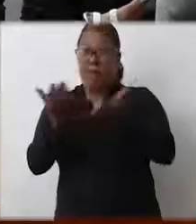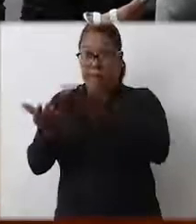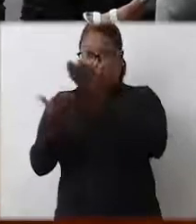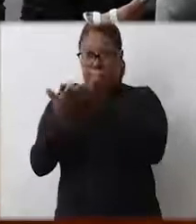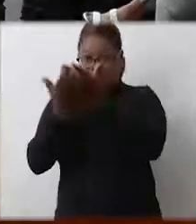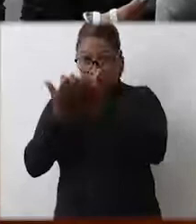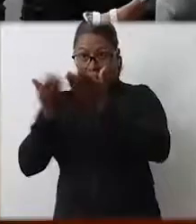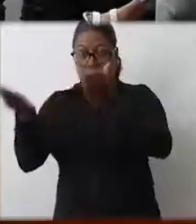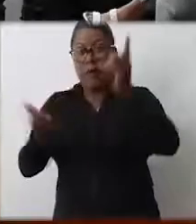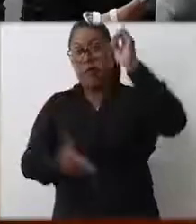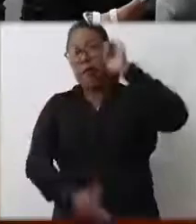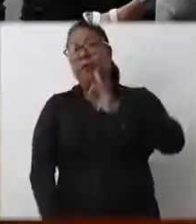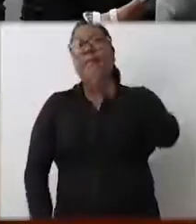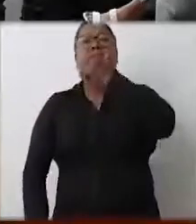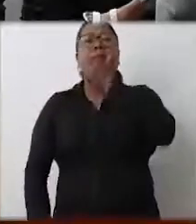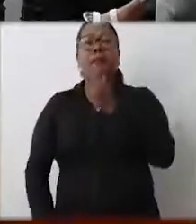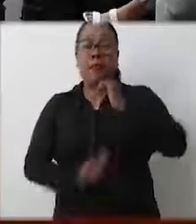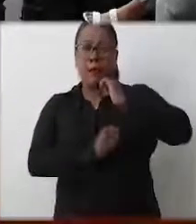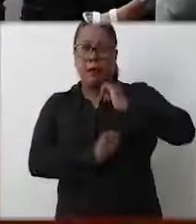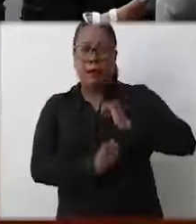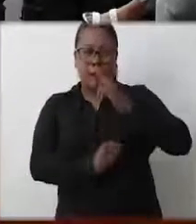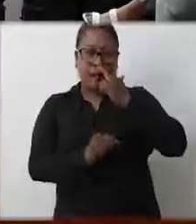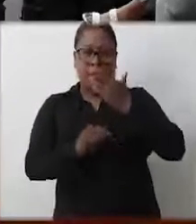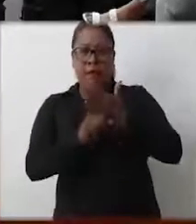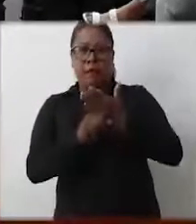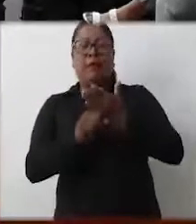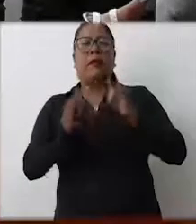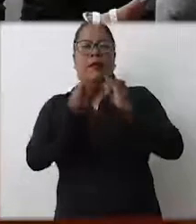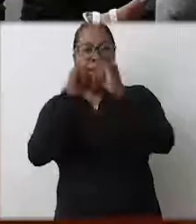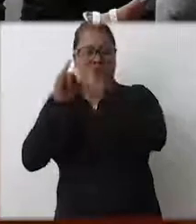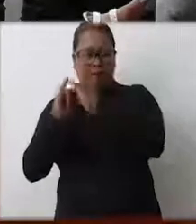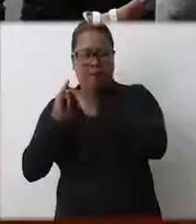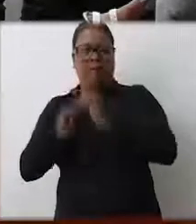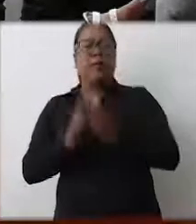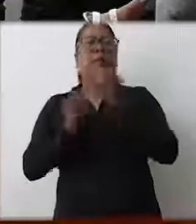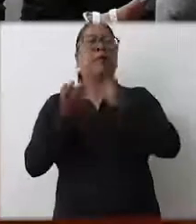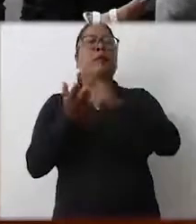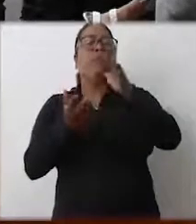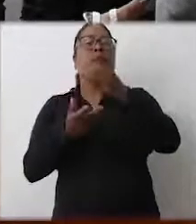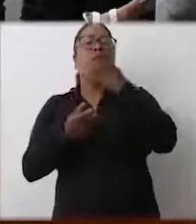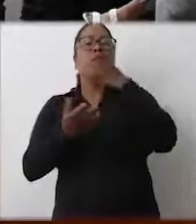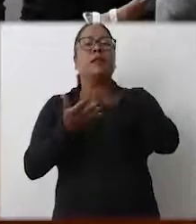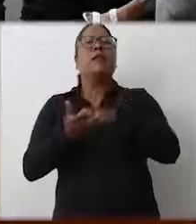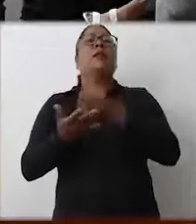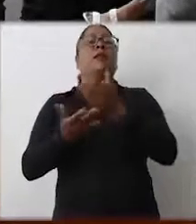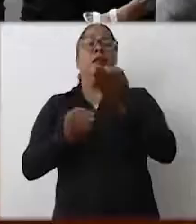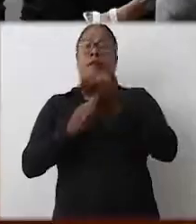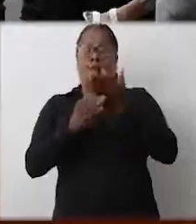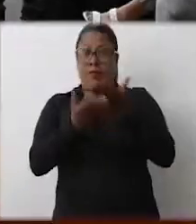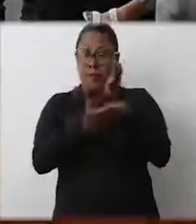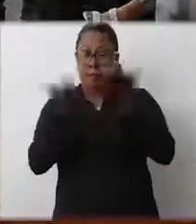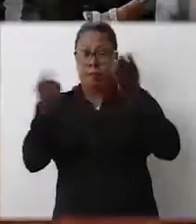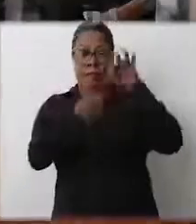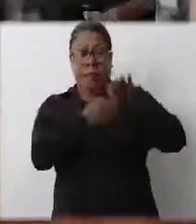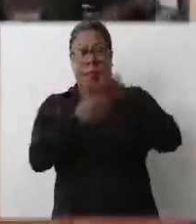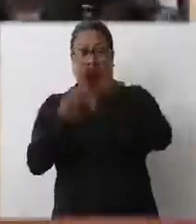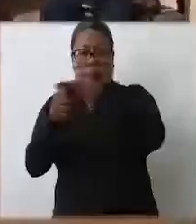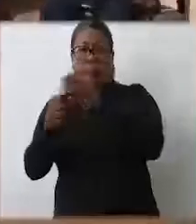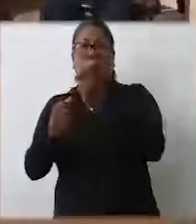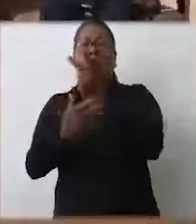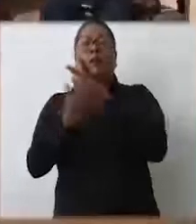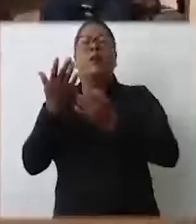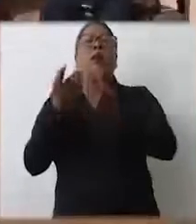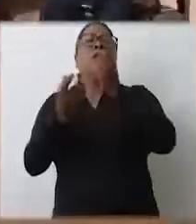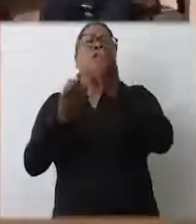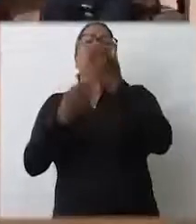el proyecto de orden del día con el que se acaba de dar cuenta. Quienes estén a favor de la aprobación, sírvanse a levantar la mano.